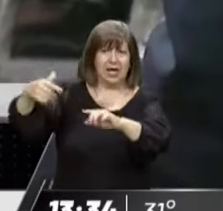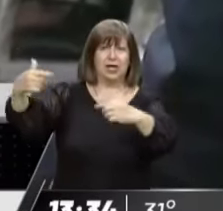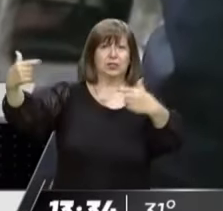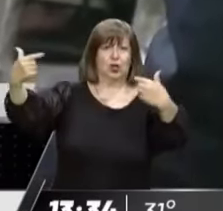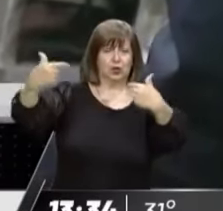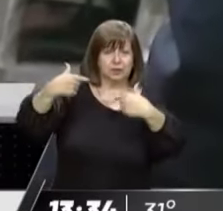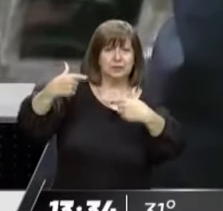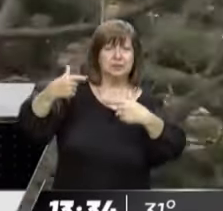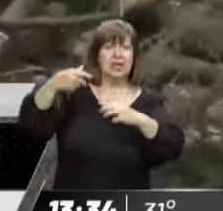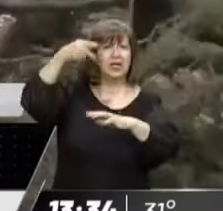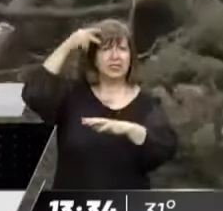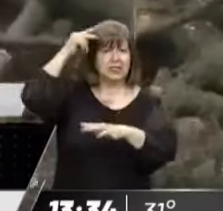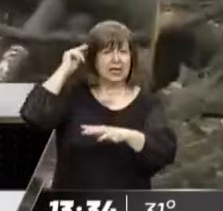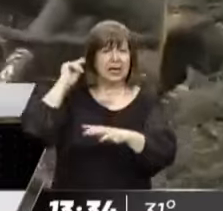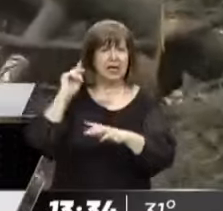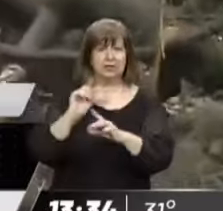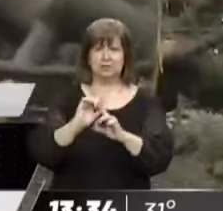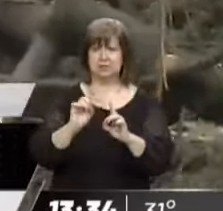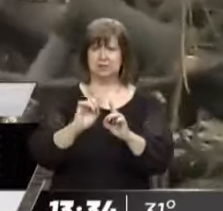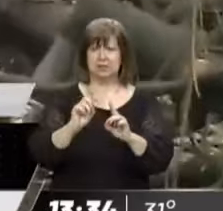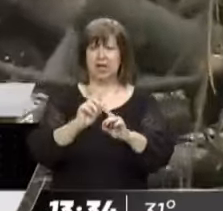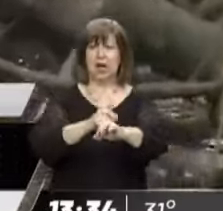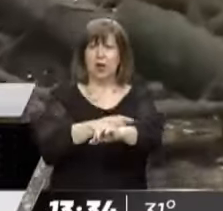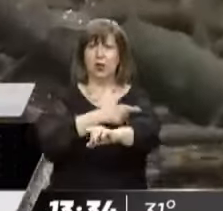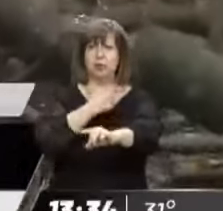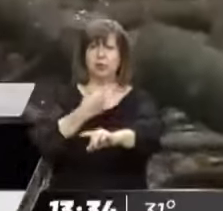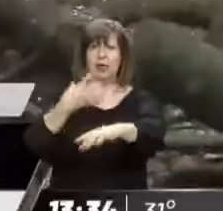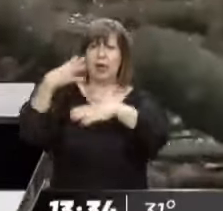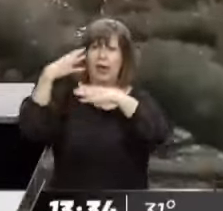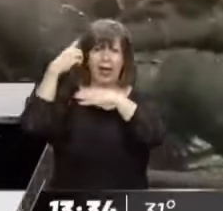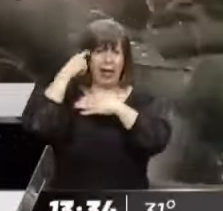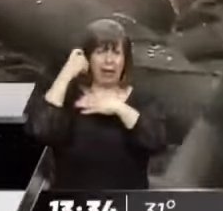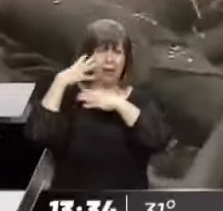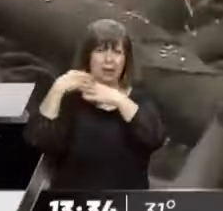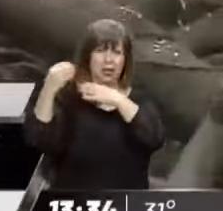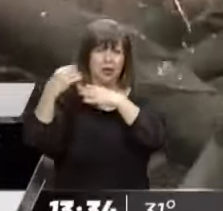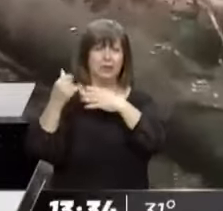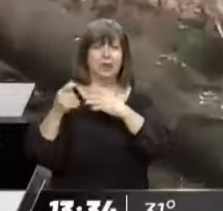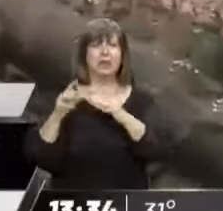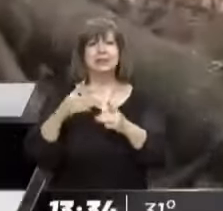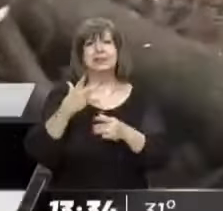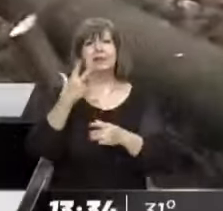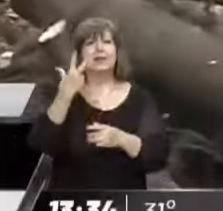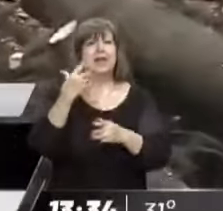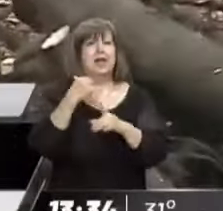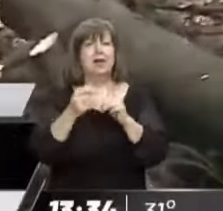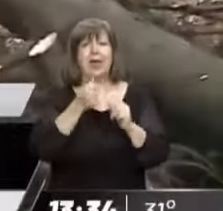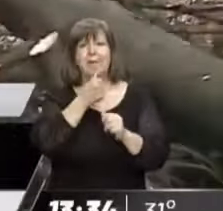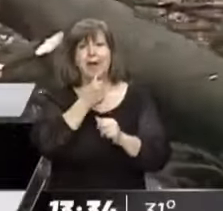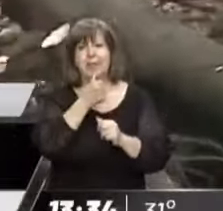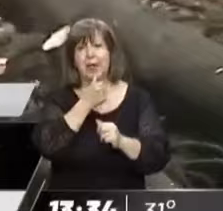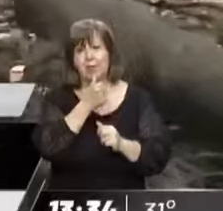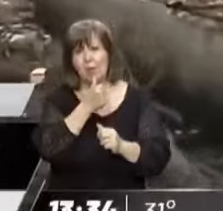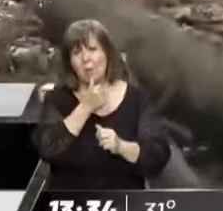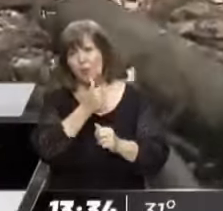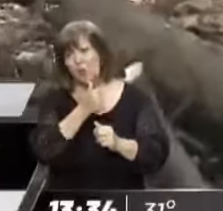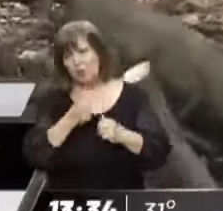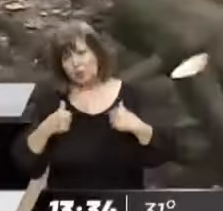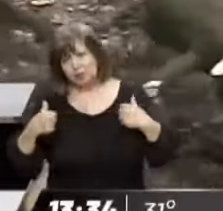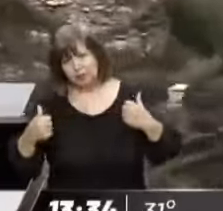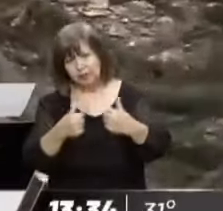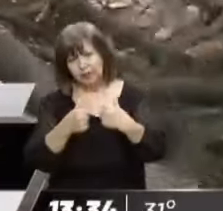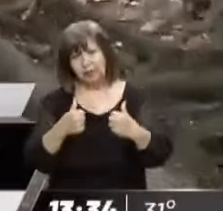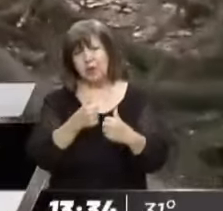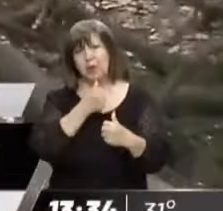asalto. El chileno aprendió muchas malas costumbres de afuera. Siempre tomamos mate como a las 3:30. Lo sentamos a tomar mate con quequito,